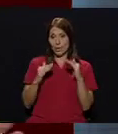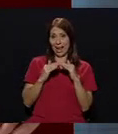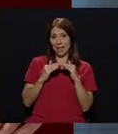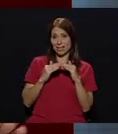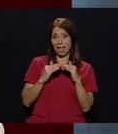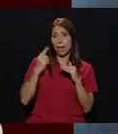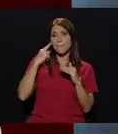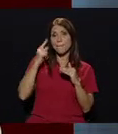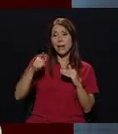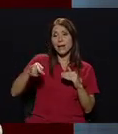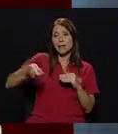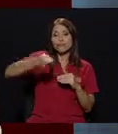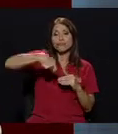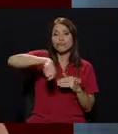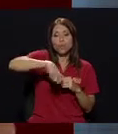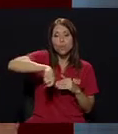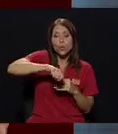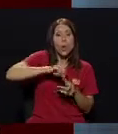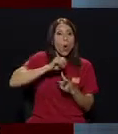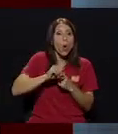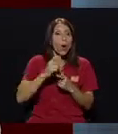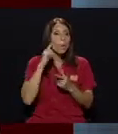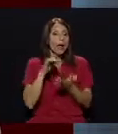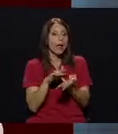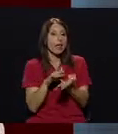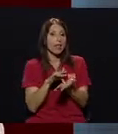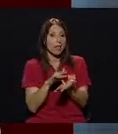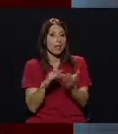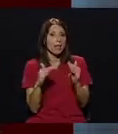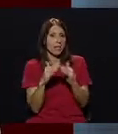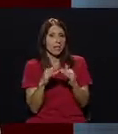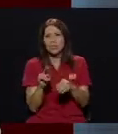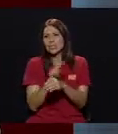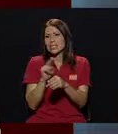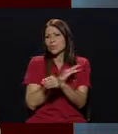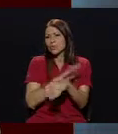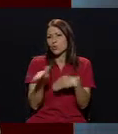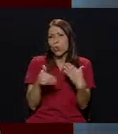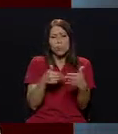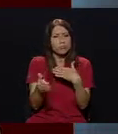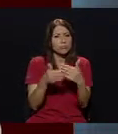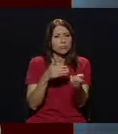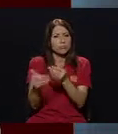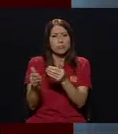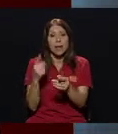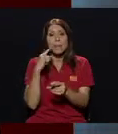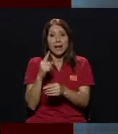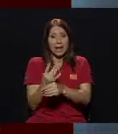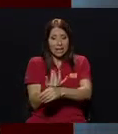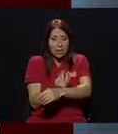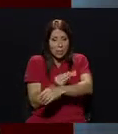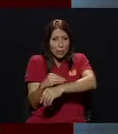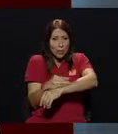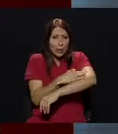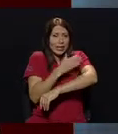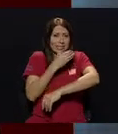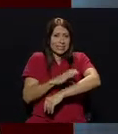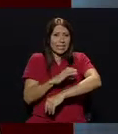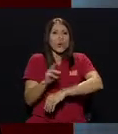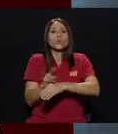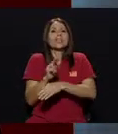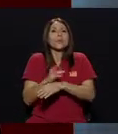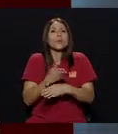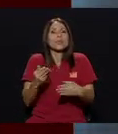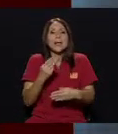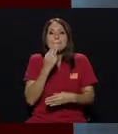para endulzar o como remedios caseros, lo que utilizamos hasta para quemaduras, lo que utilizamos es miel